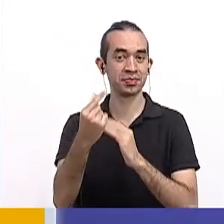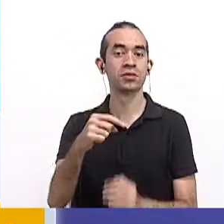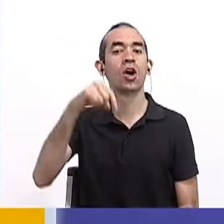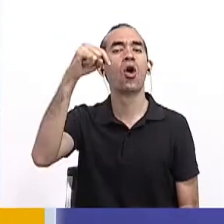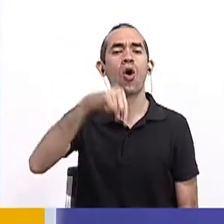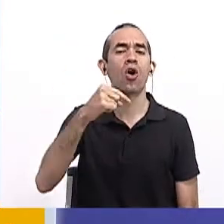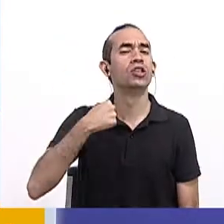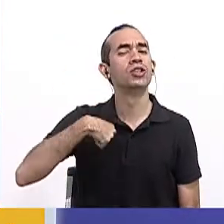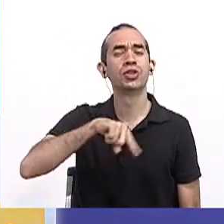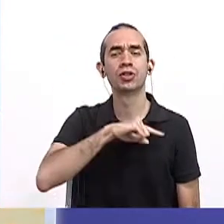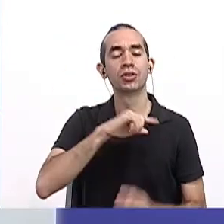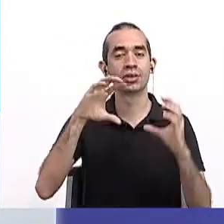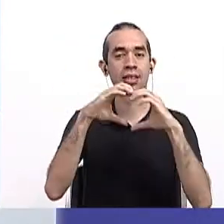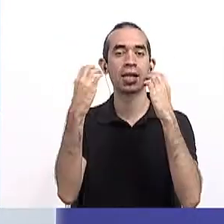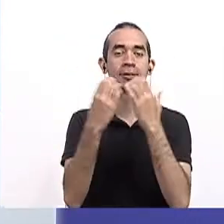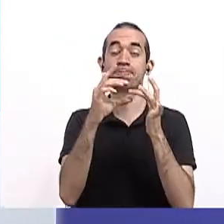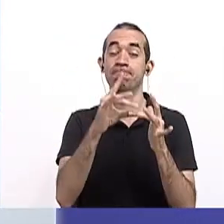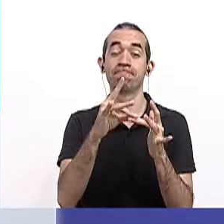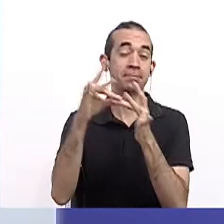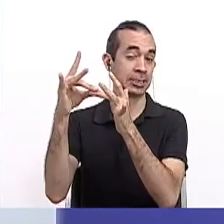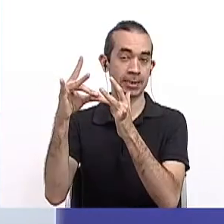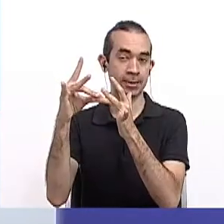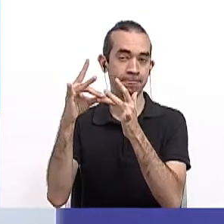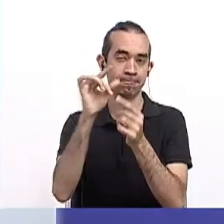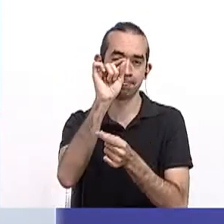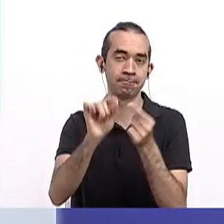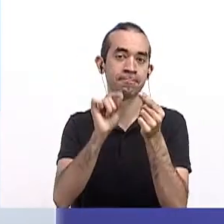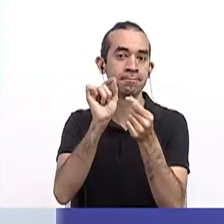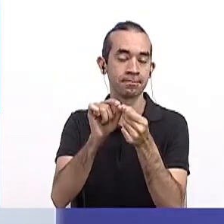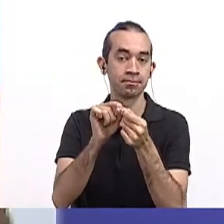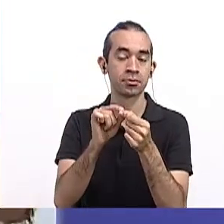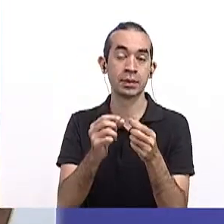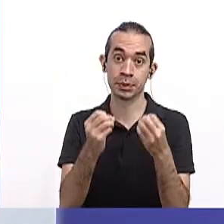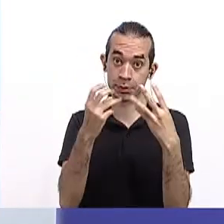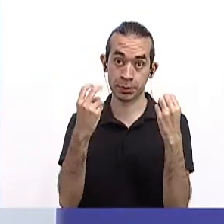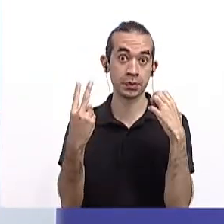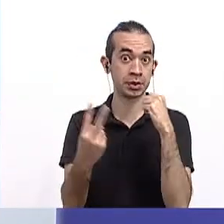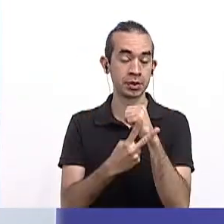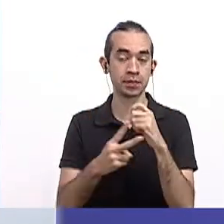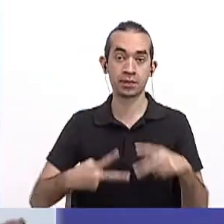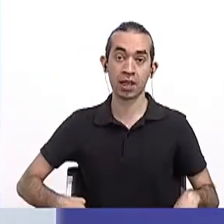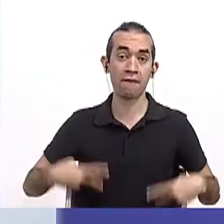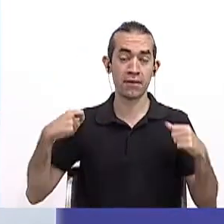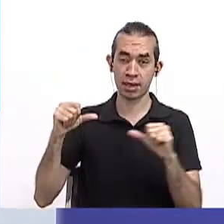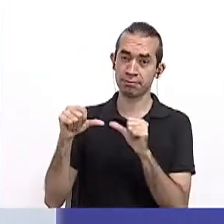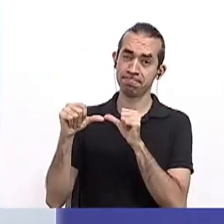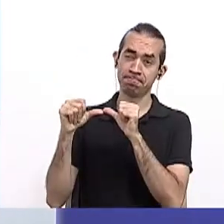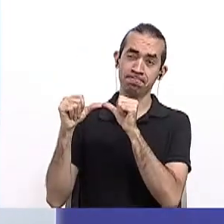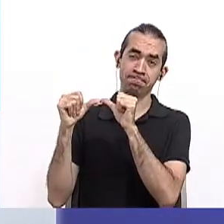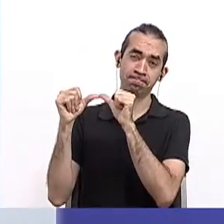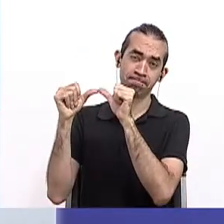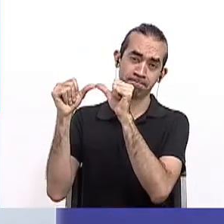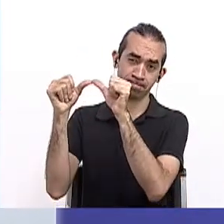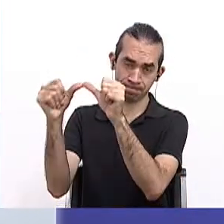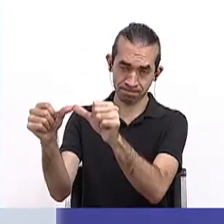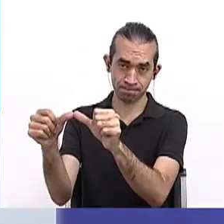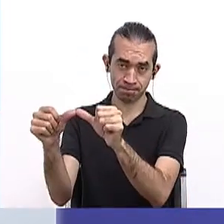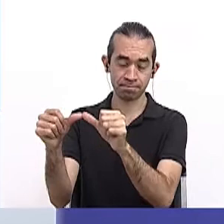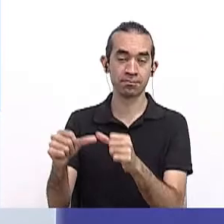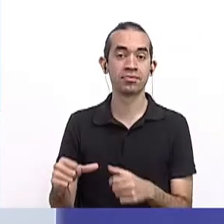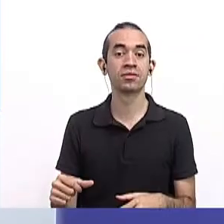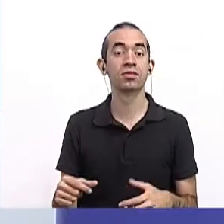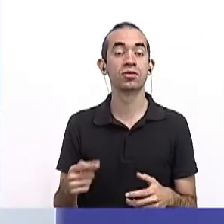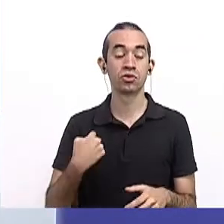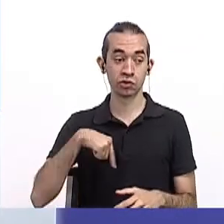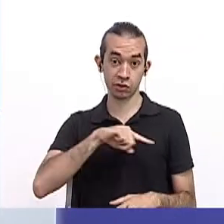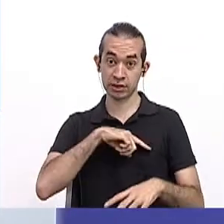de hoy tendremos una clase muy especial y particular. Muchas veces la vida sigue aceleradamente y nuestras